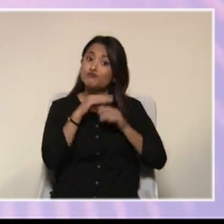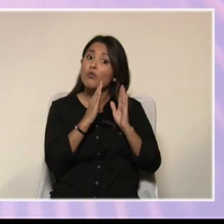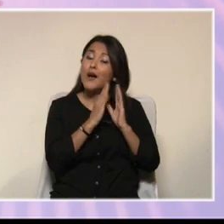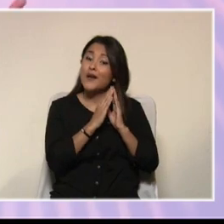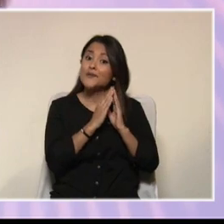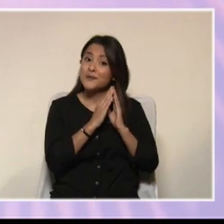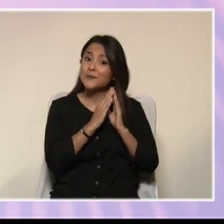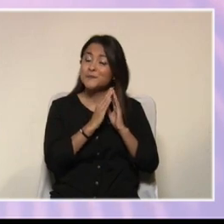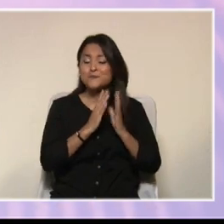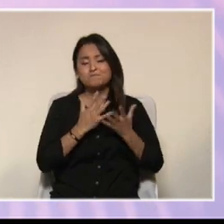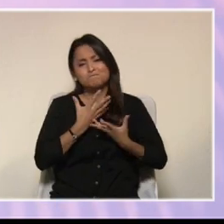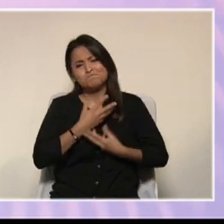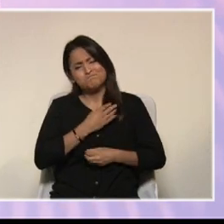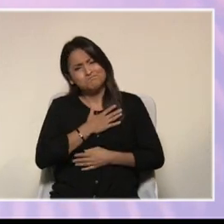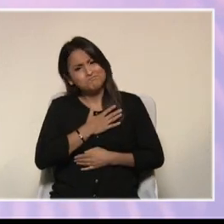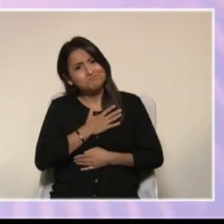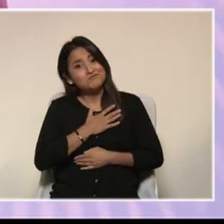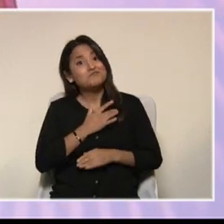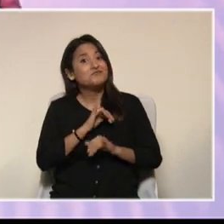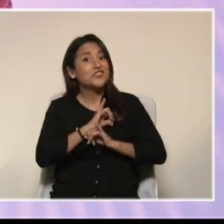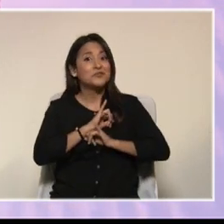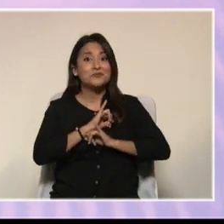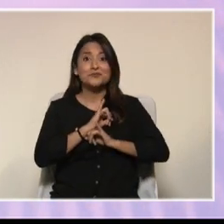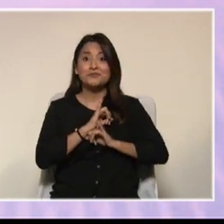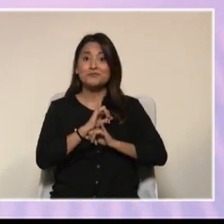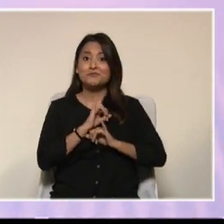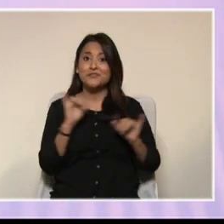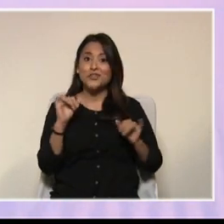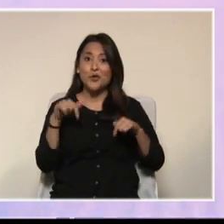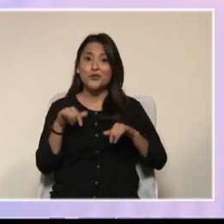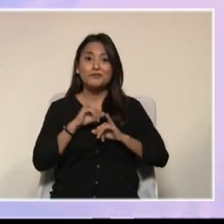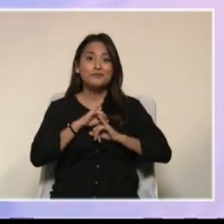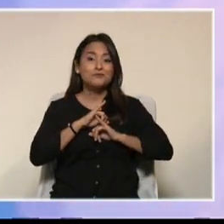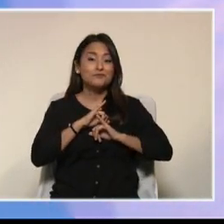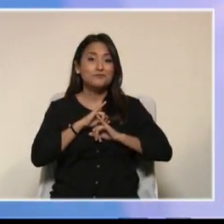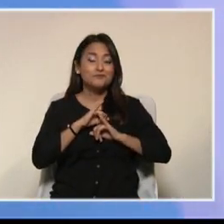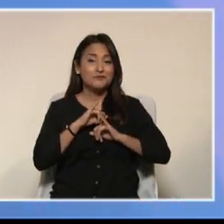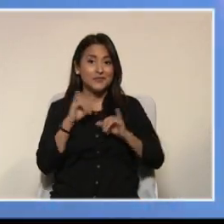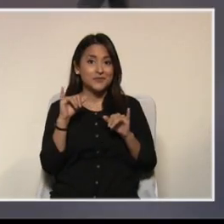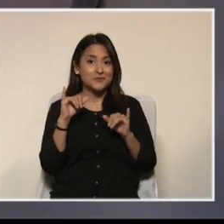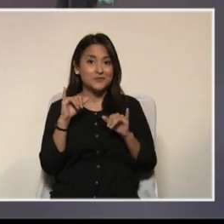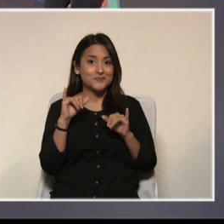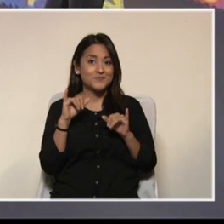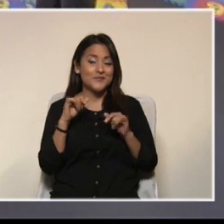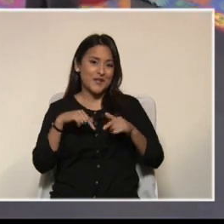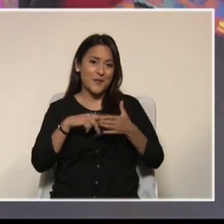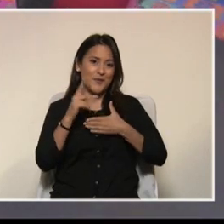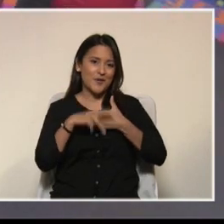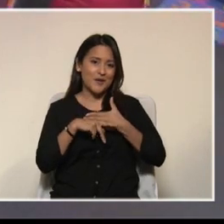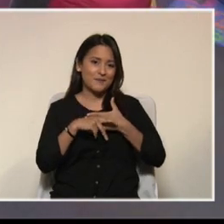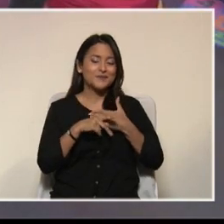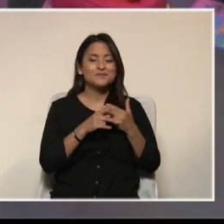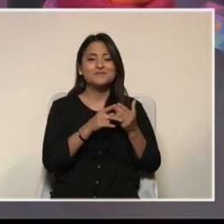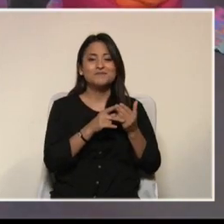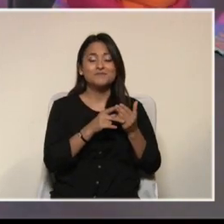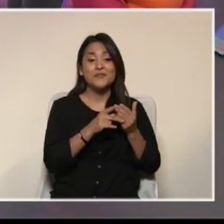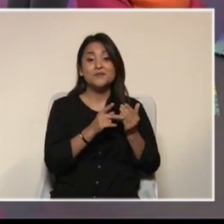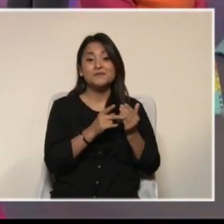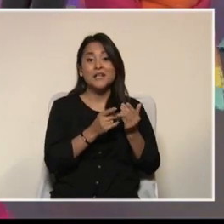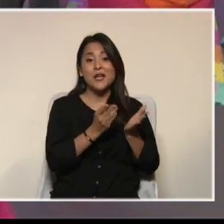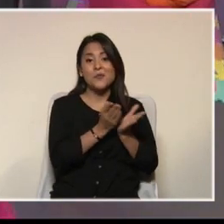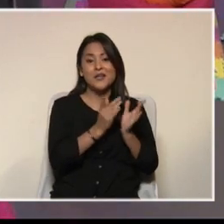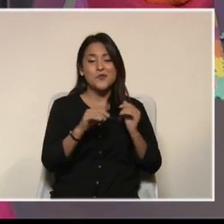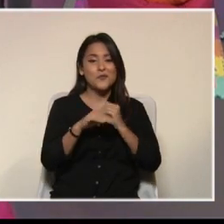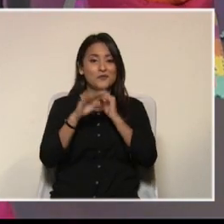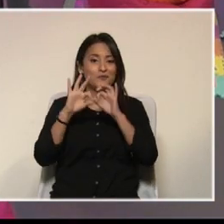casa. Y bueno, lamentablemente hemos llegado por el día de hoy al final de nuestro programa Cada Familia,